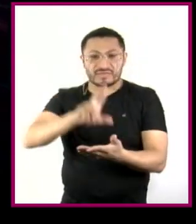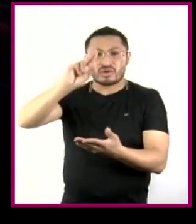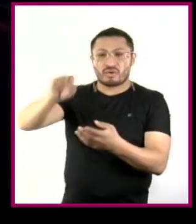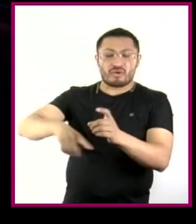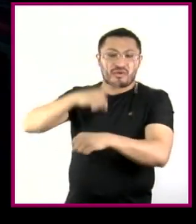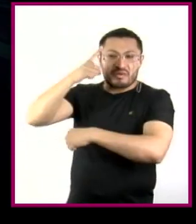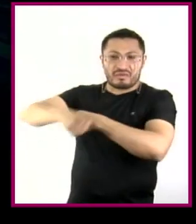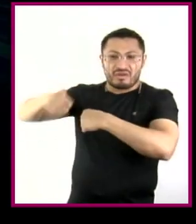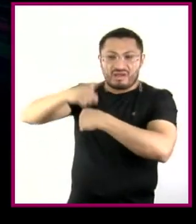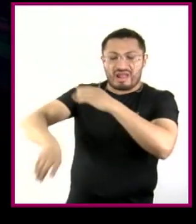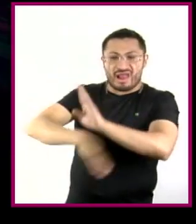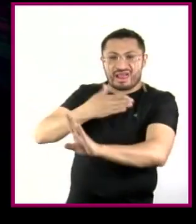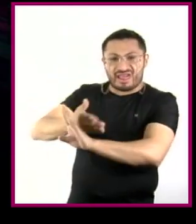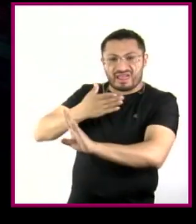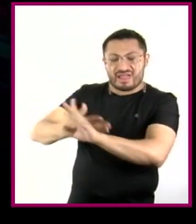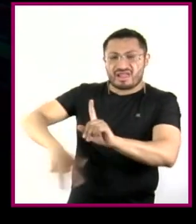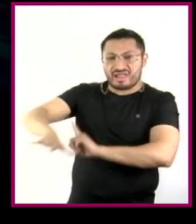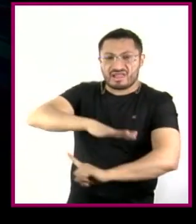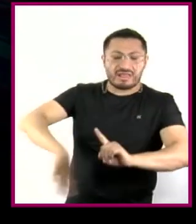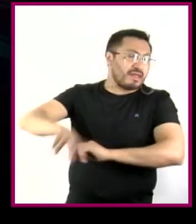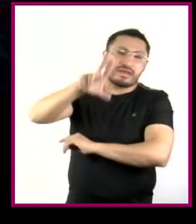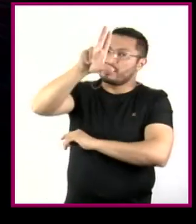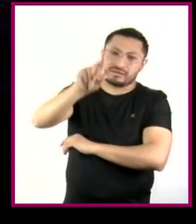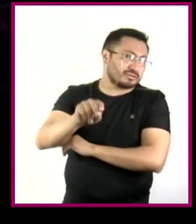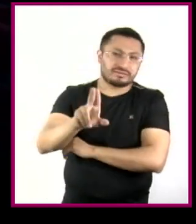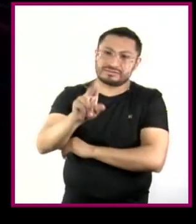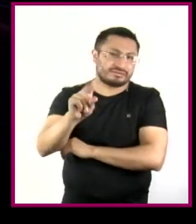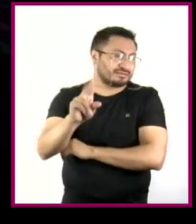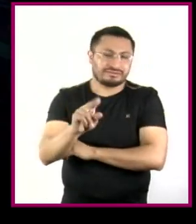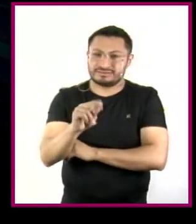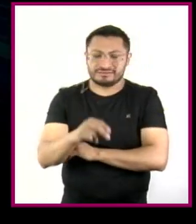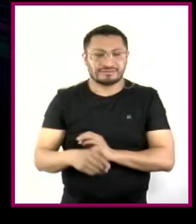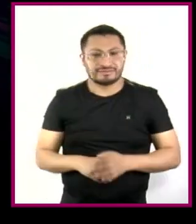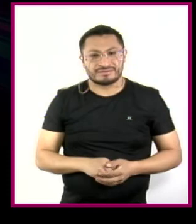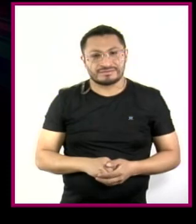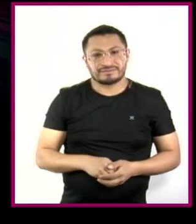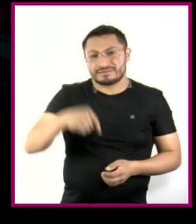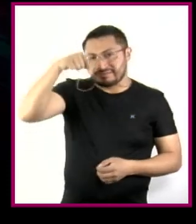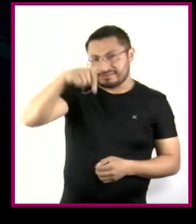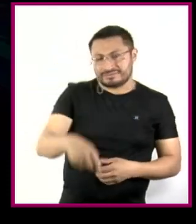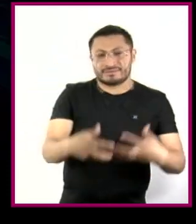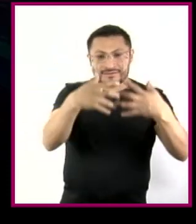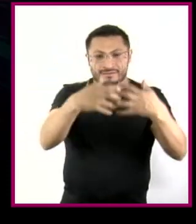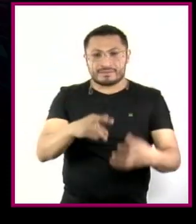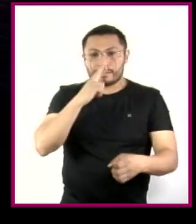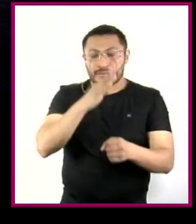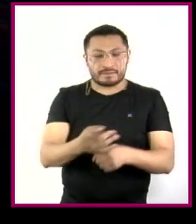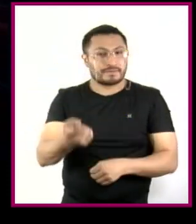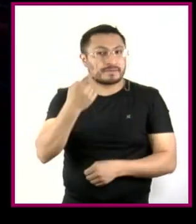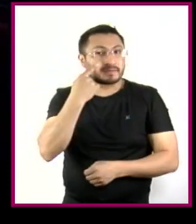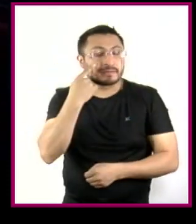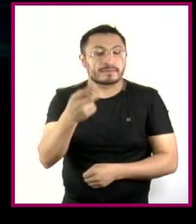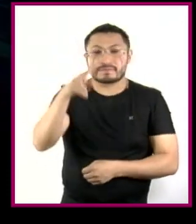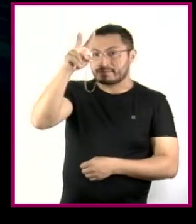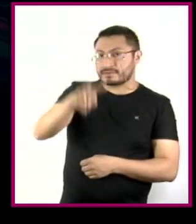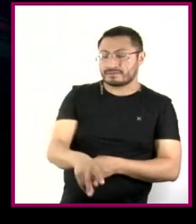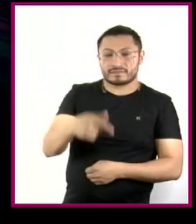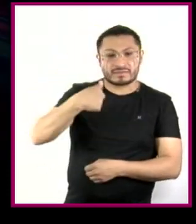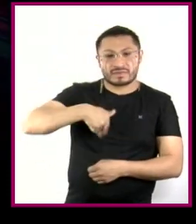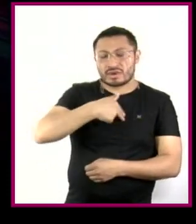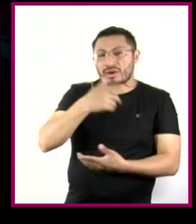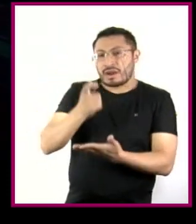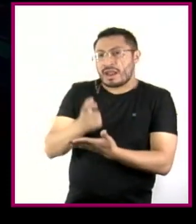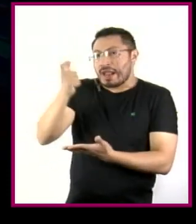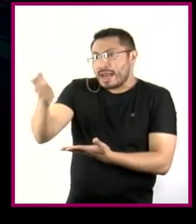causar ninguna dificultad ni vamos a dañar nada del medio ambiente. Mira, mija, la verdad, ¿para qué pagamos si